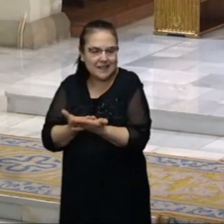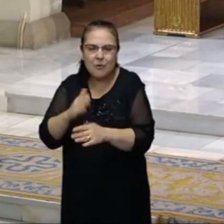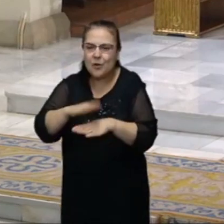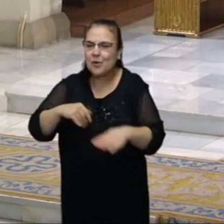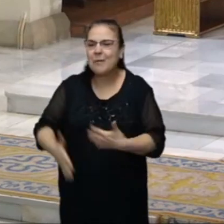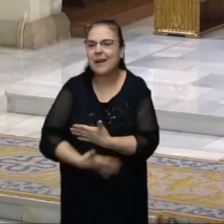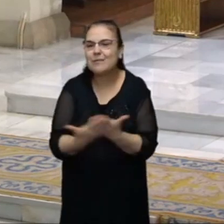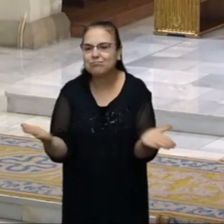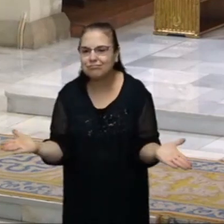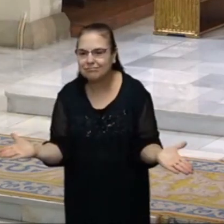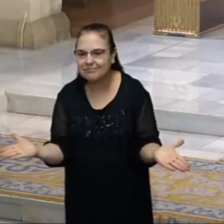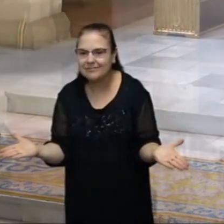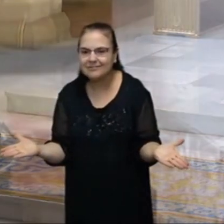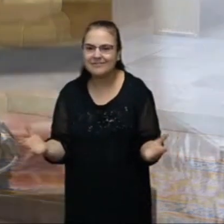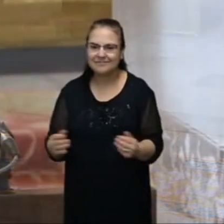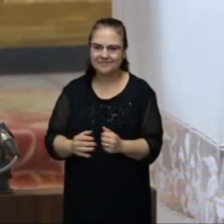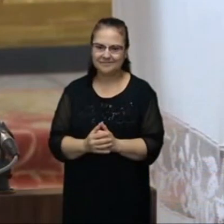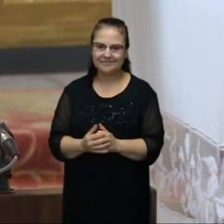demás. De pie.